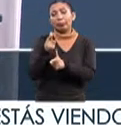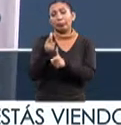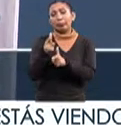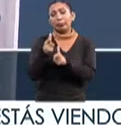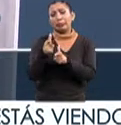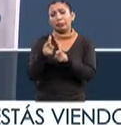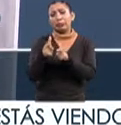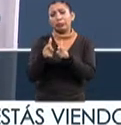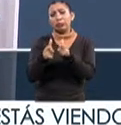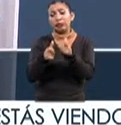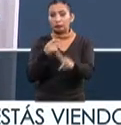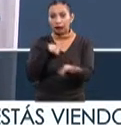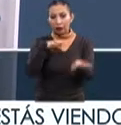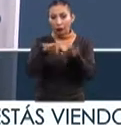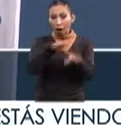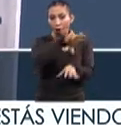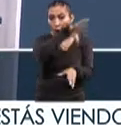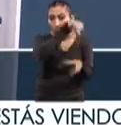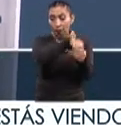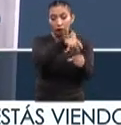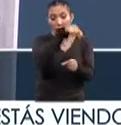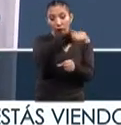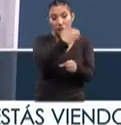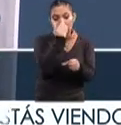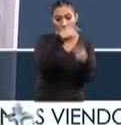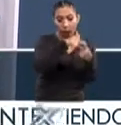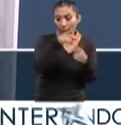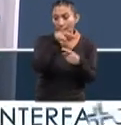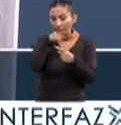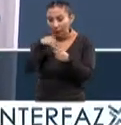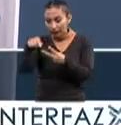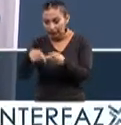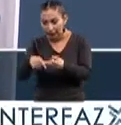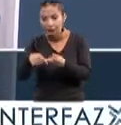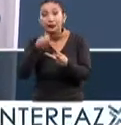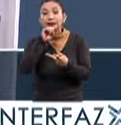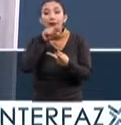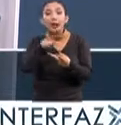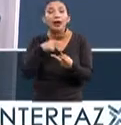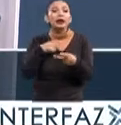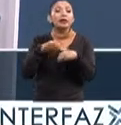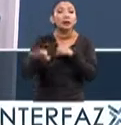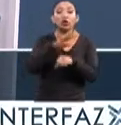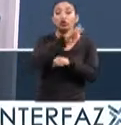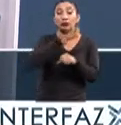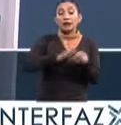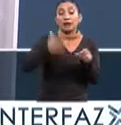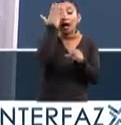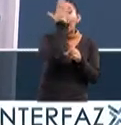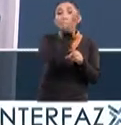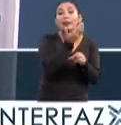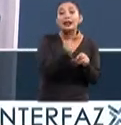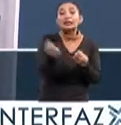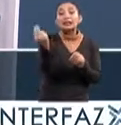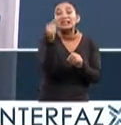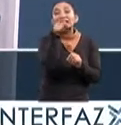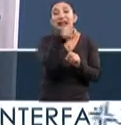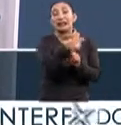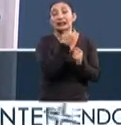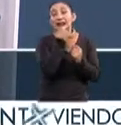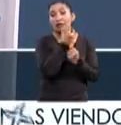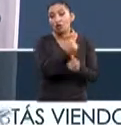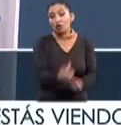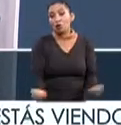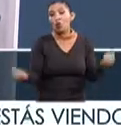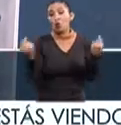lentos. Un trabajo integral en donde se hace con la escuela, con los padres y además se trabajan todas las habilidades y necesidades que tiene